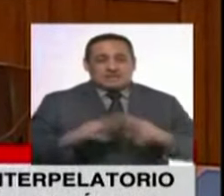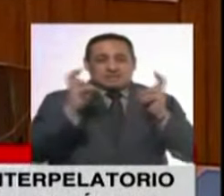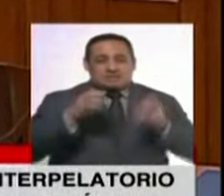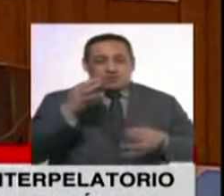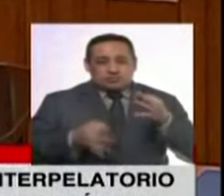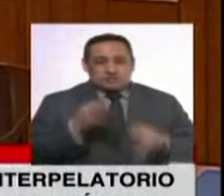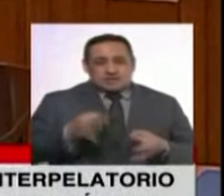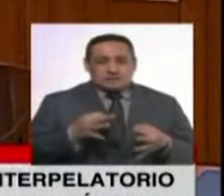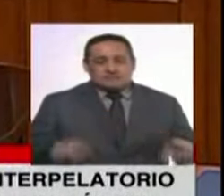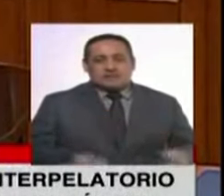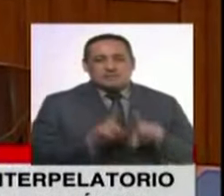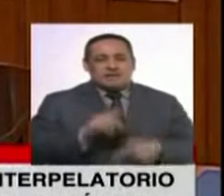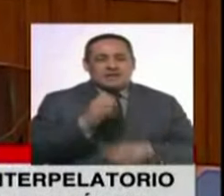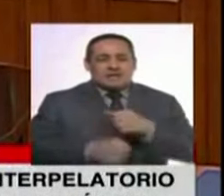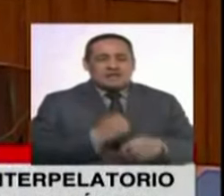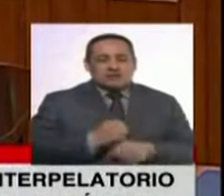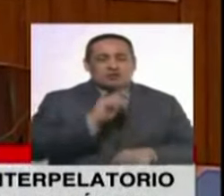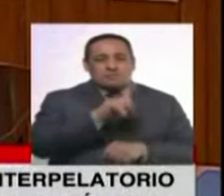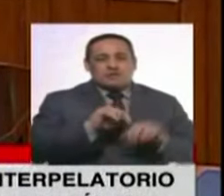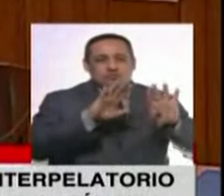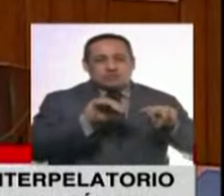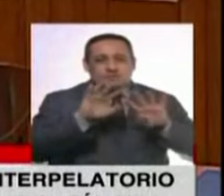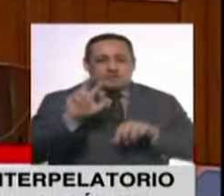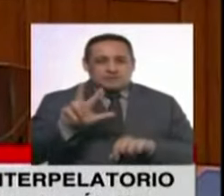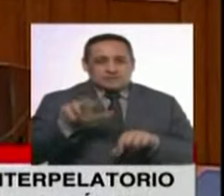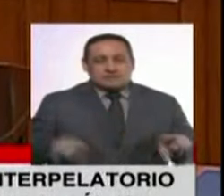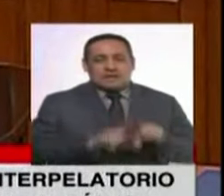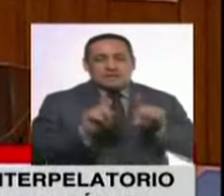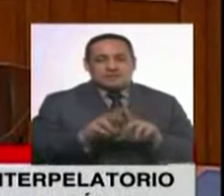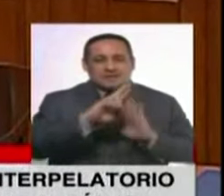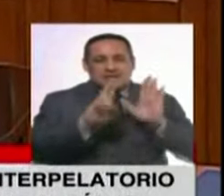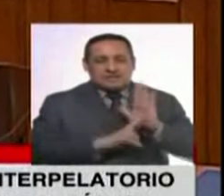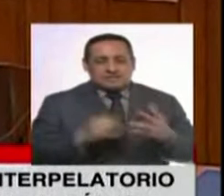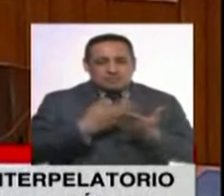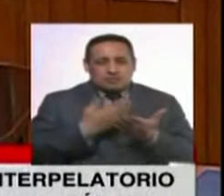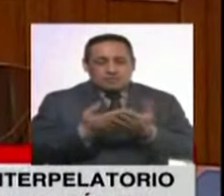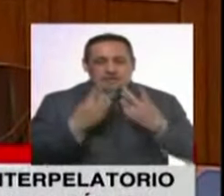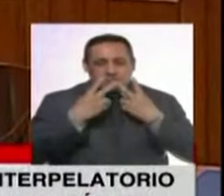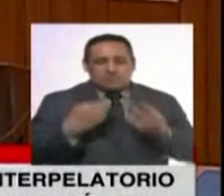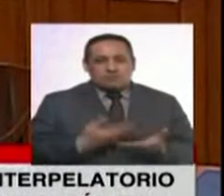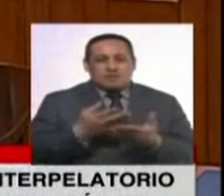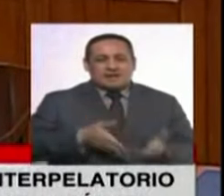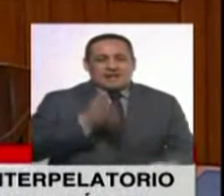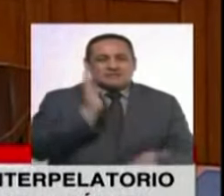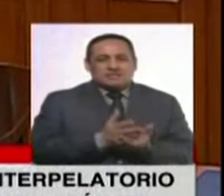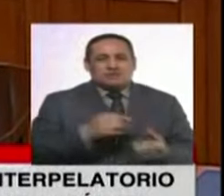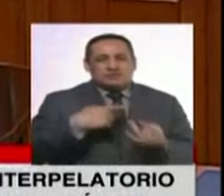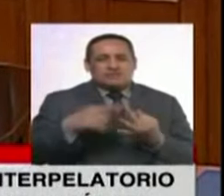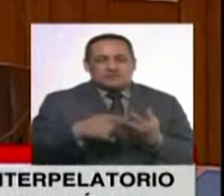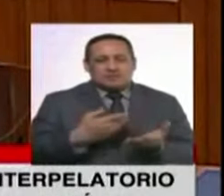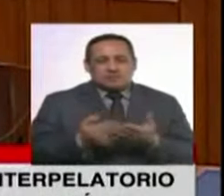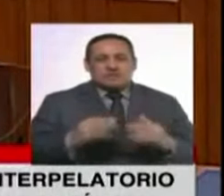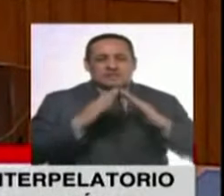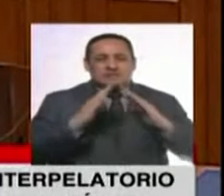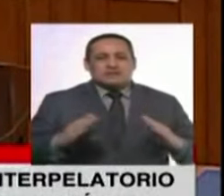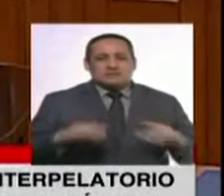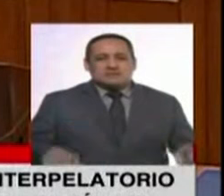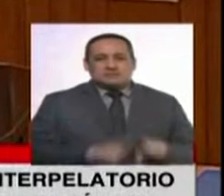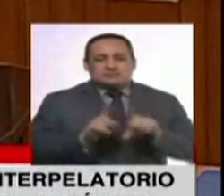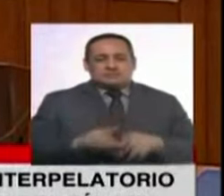judicial el año 1993 registra instrucción por imputaciones del presunto allanamiento de domicilio